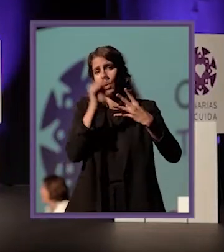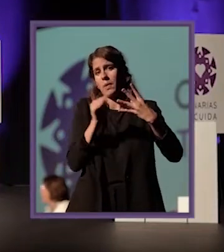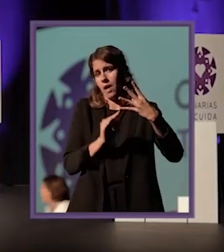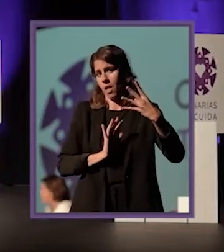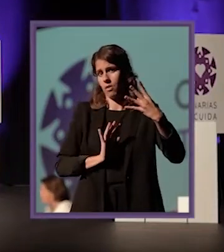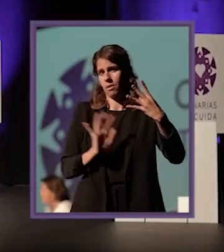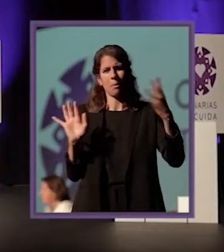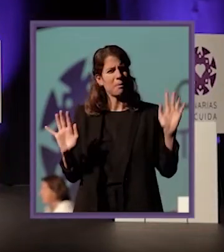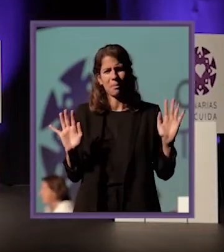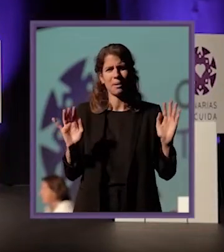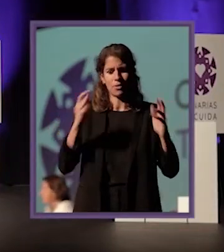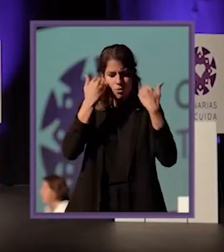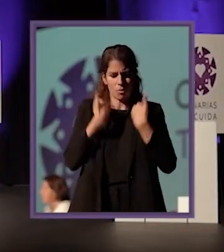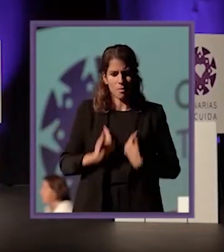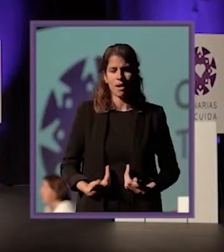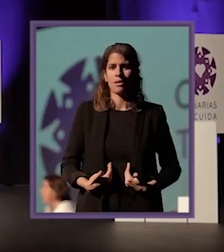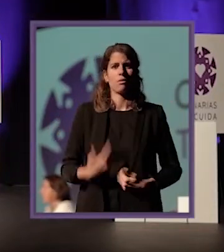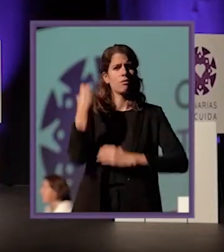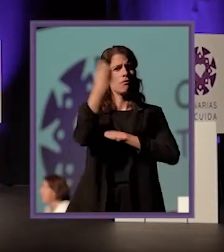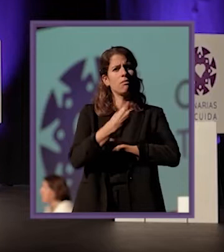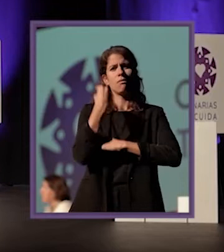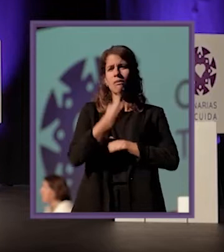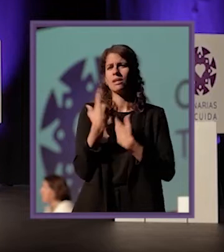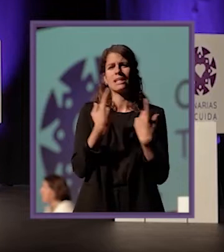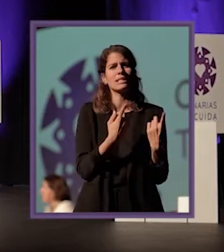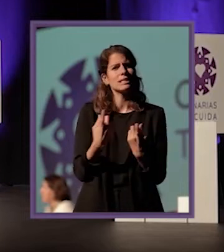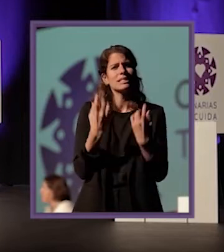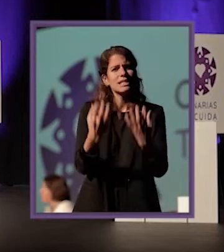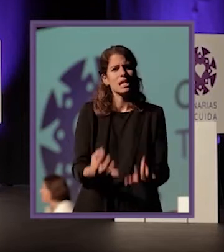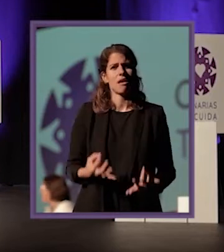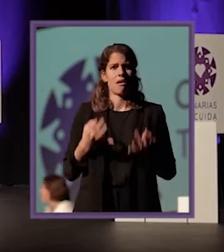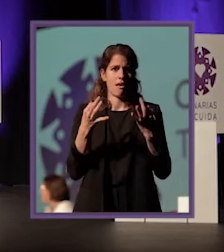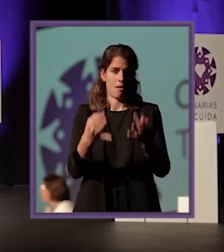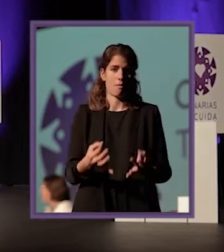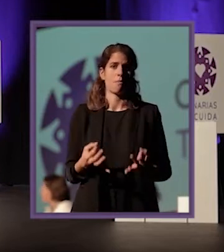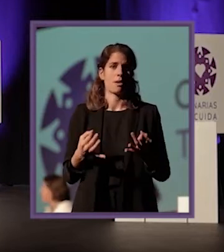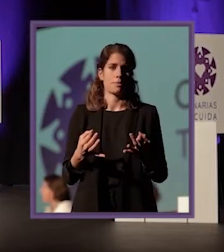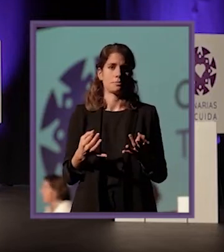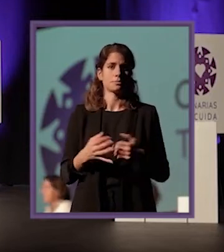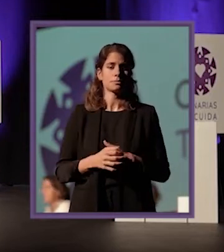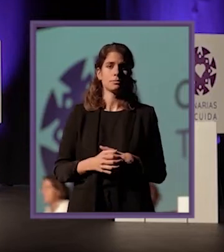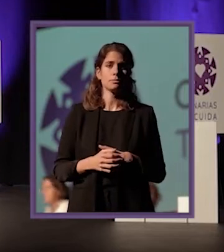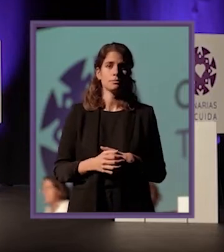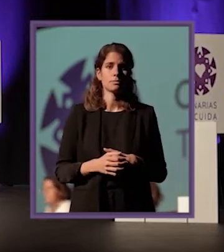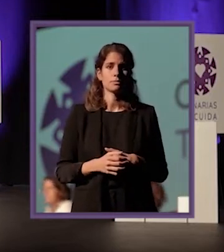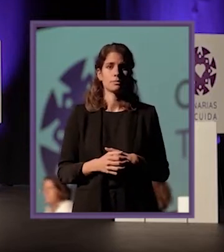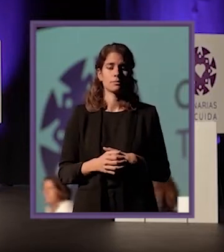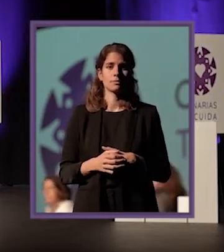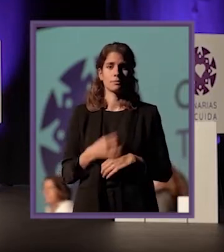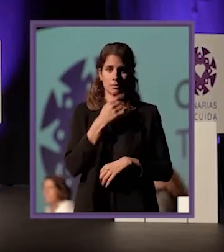lo largo de toda nuestra vida, sentirnos cuidados, y eso es lo que quiere